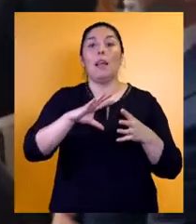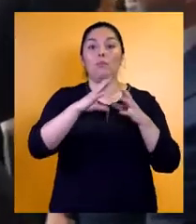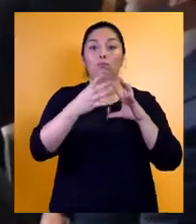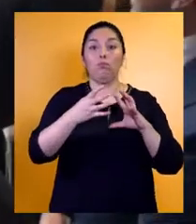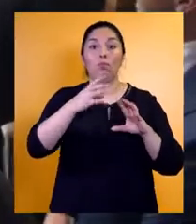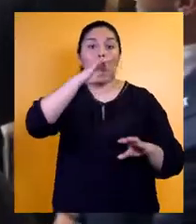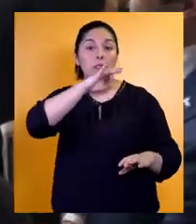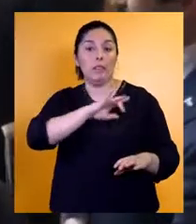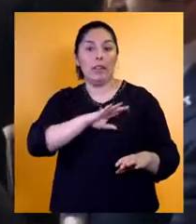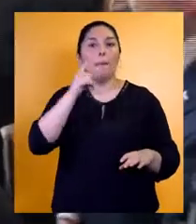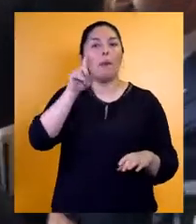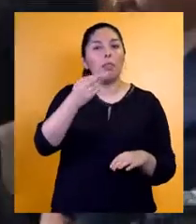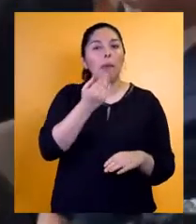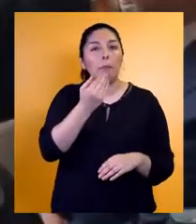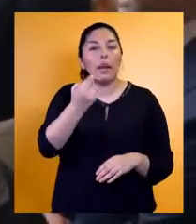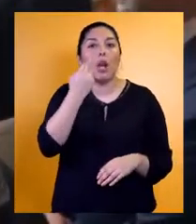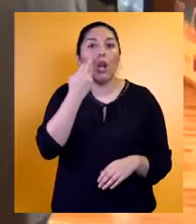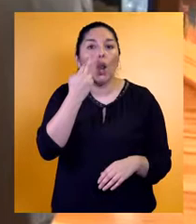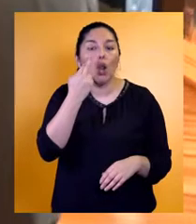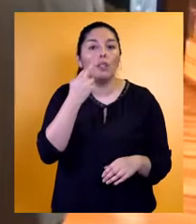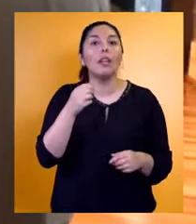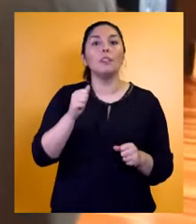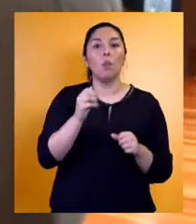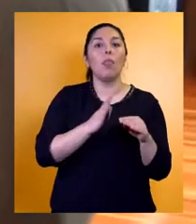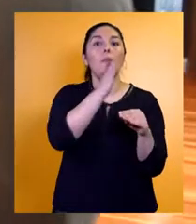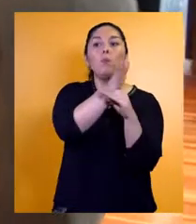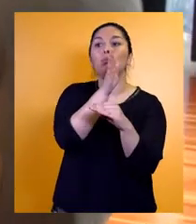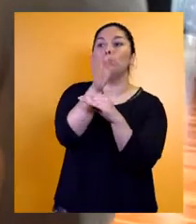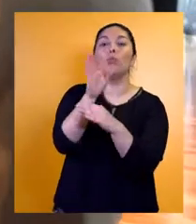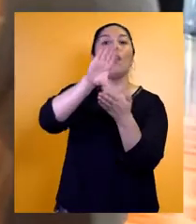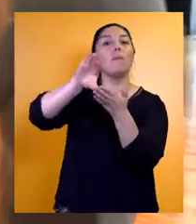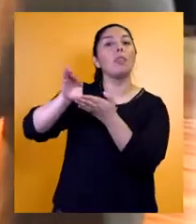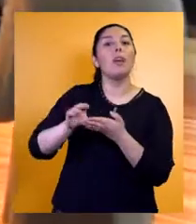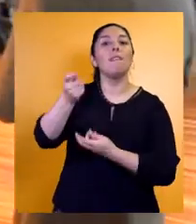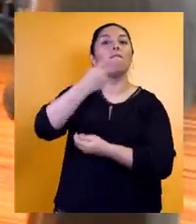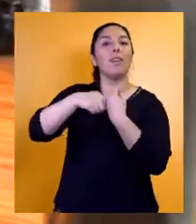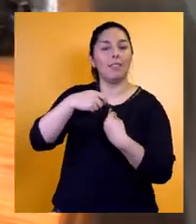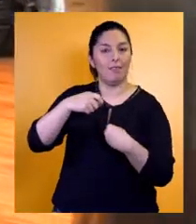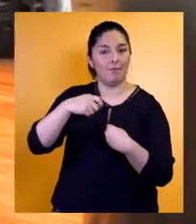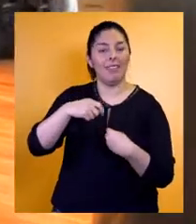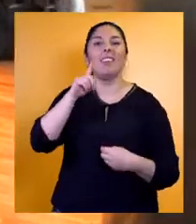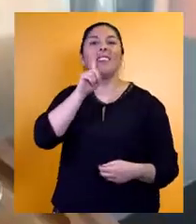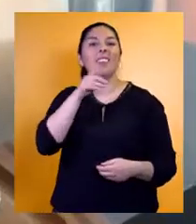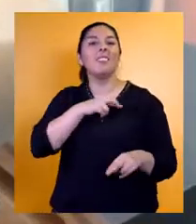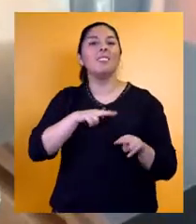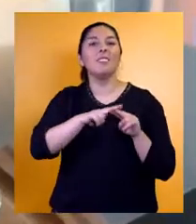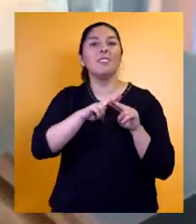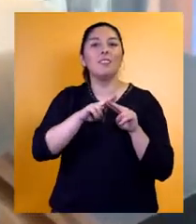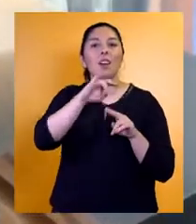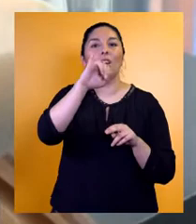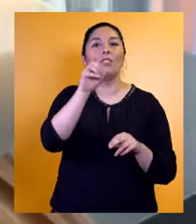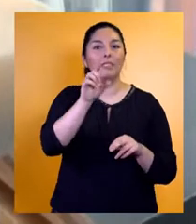y al país, sino el reconocimiento de un producto que puede llegar a ser exportado. Desde la ciudad de Frutillar, reportó para ustedes